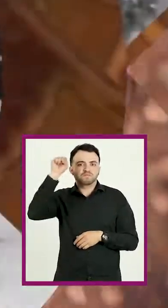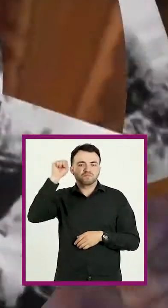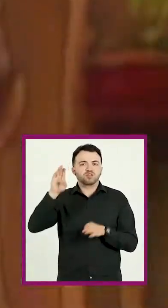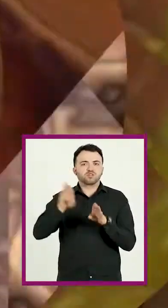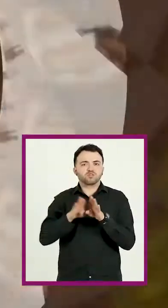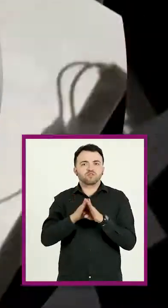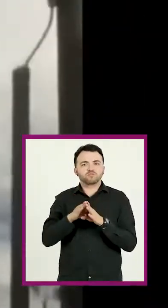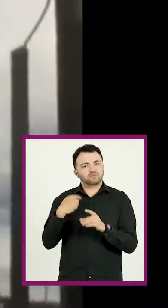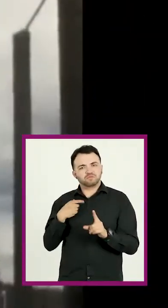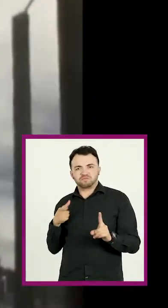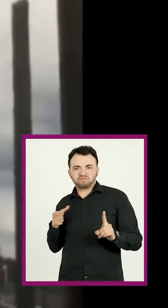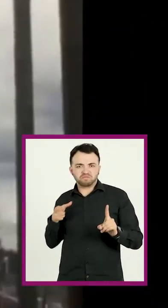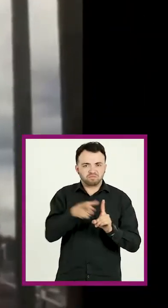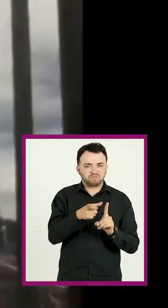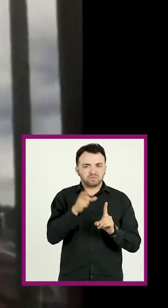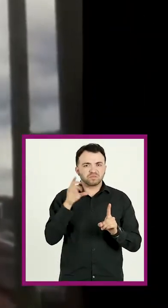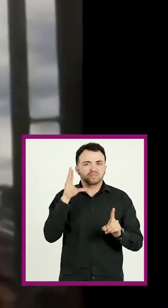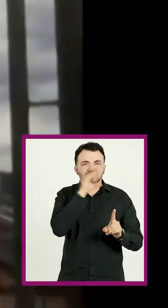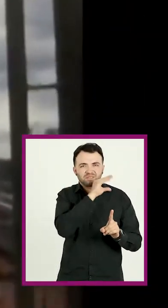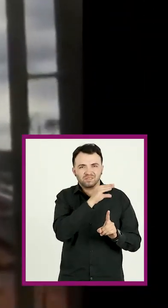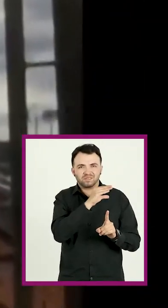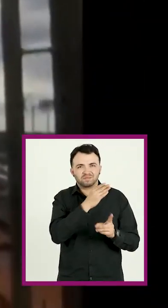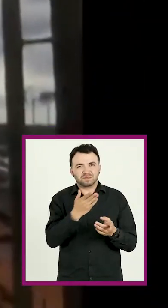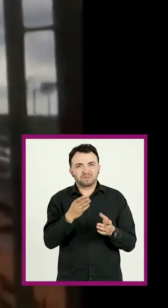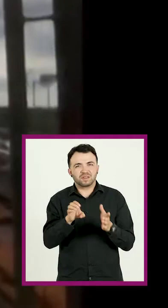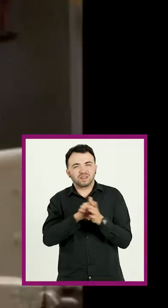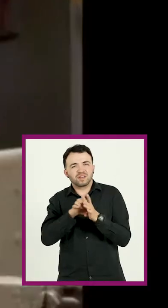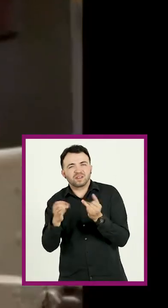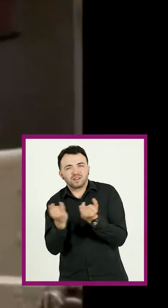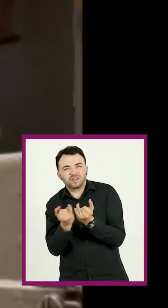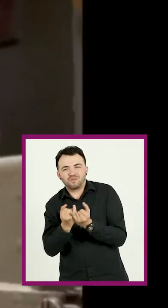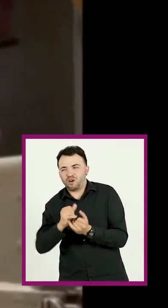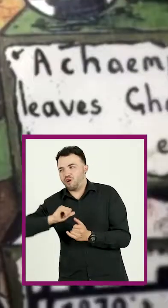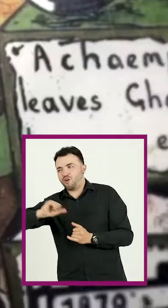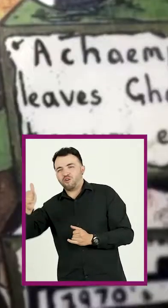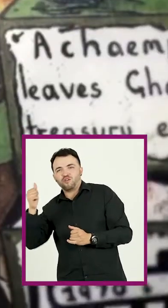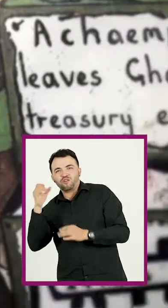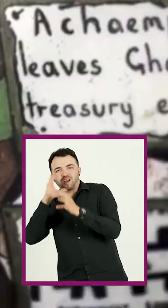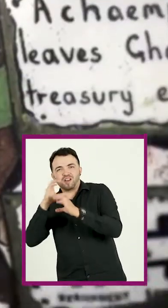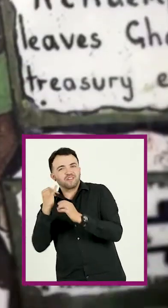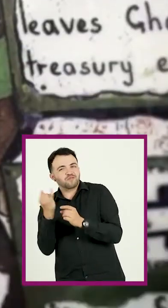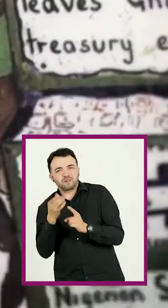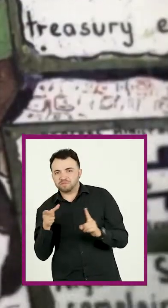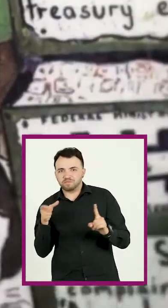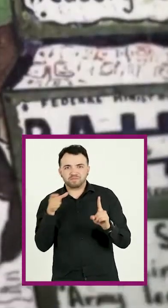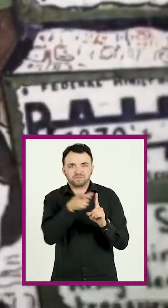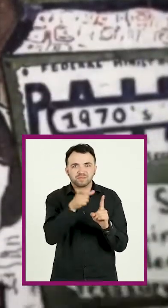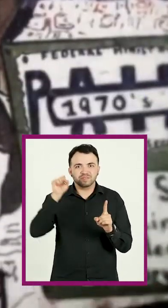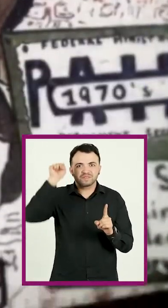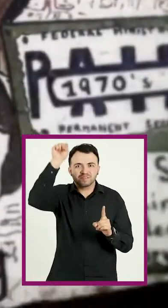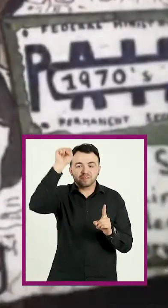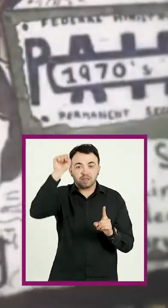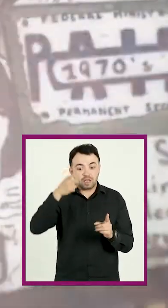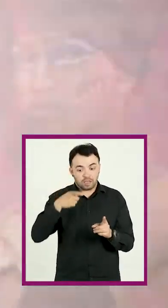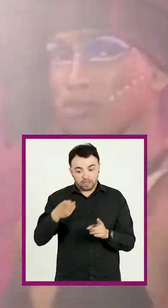quienes respaldaban los proyectos neoliberales de Ronald Reagan y Margaret Thatcher. En 1997,